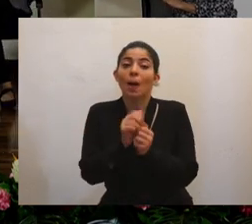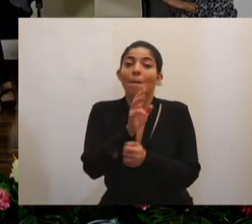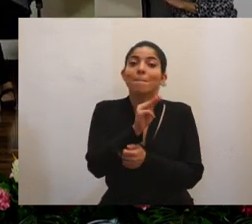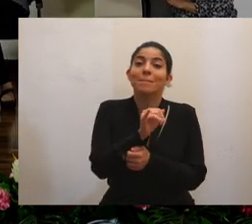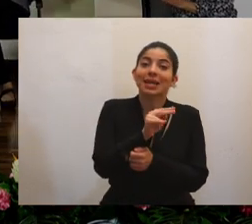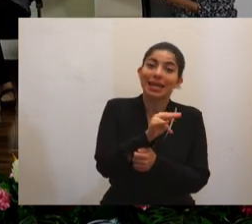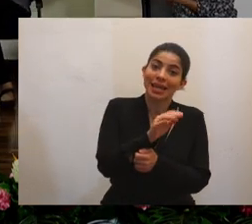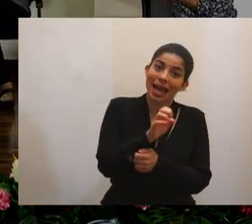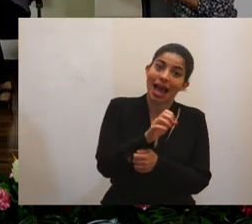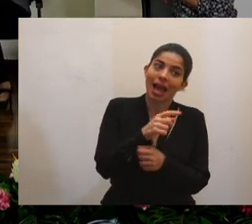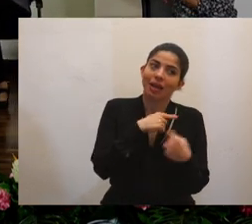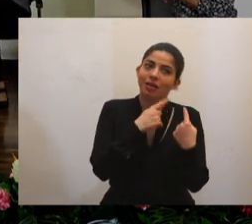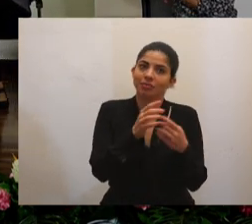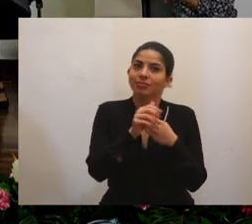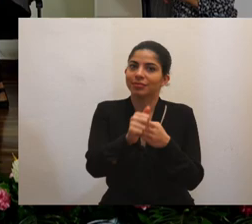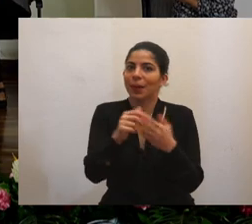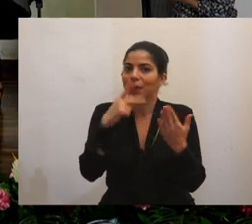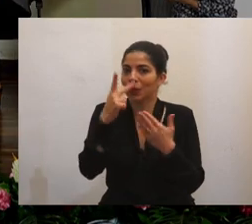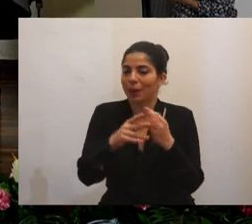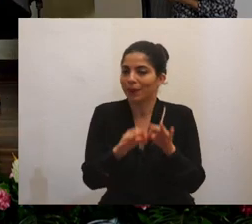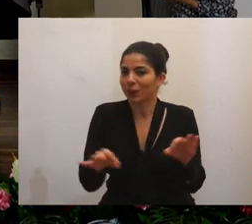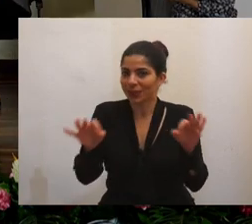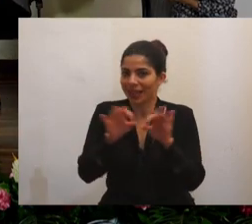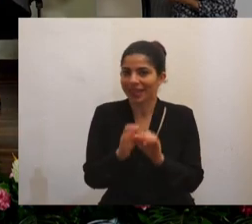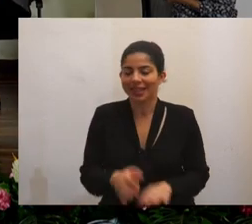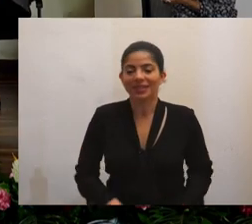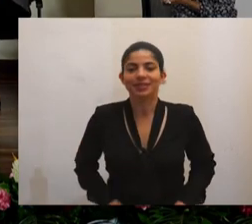ha liderado este importante programa.